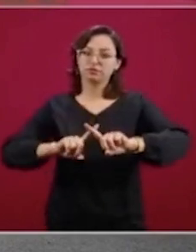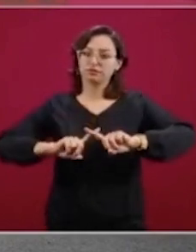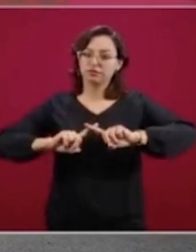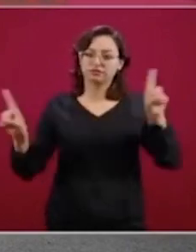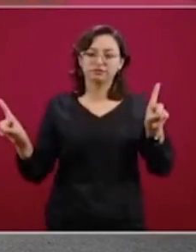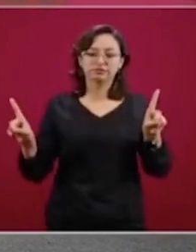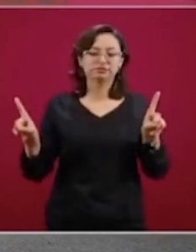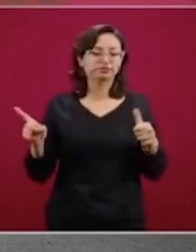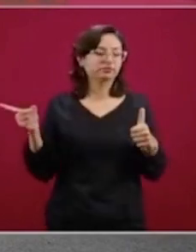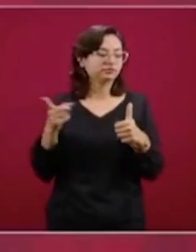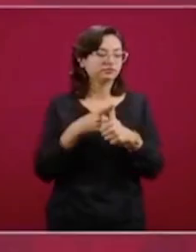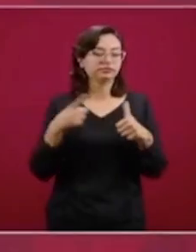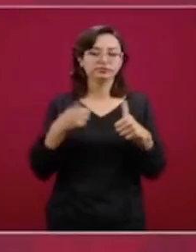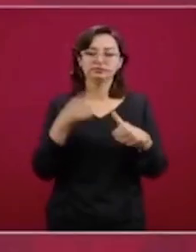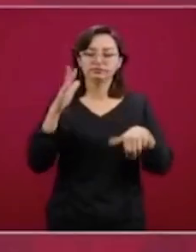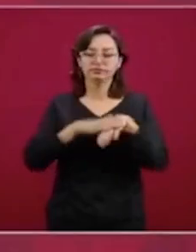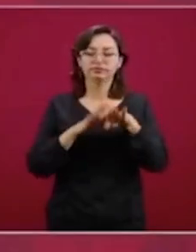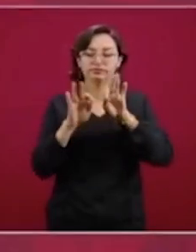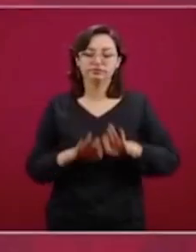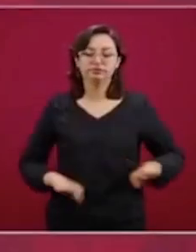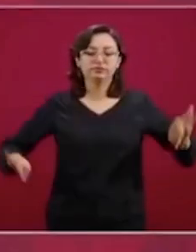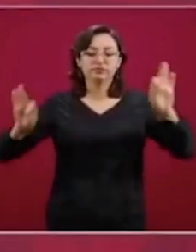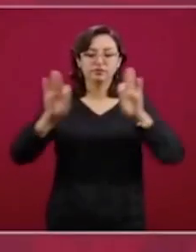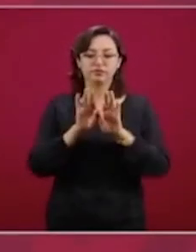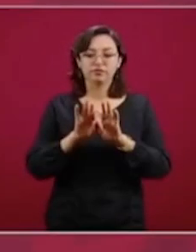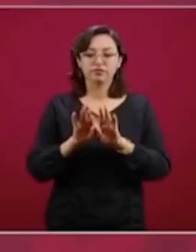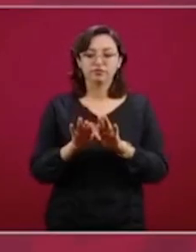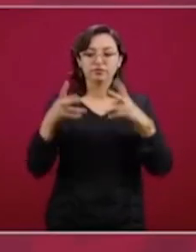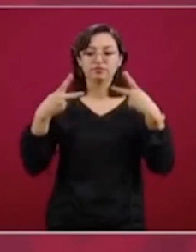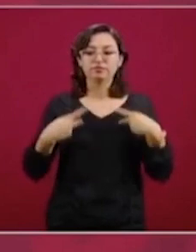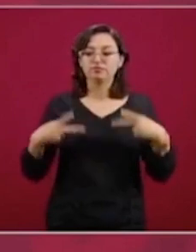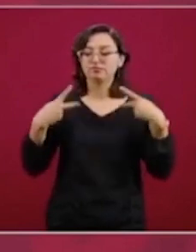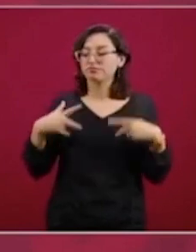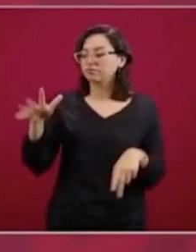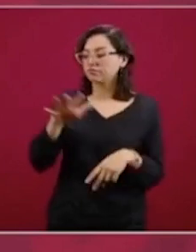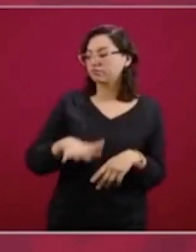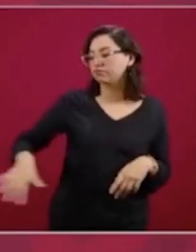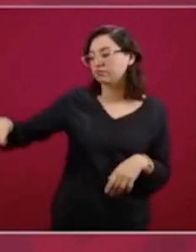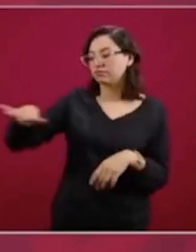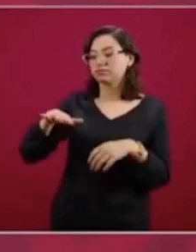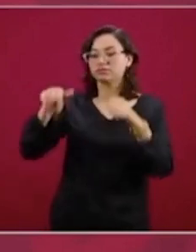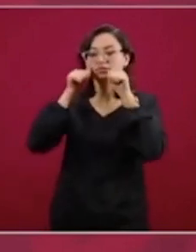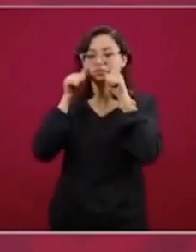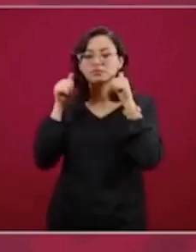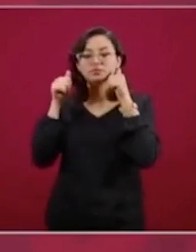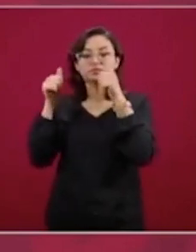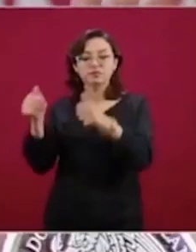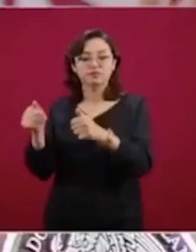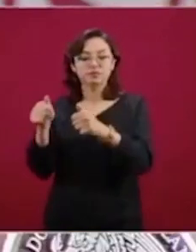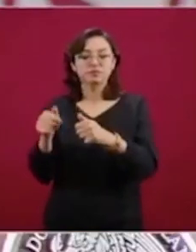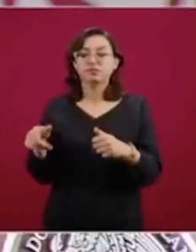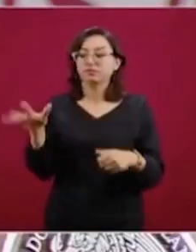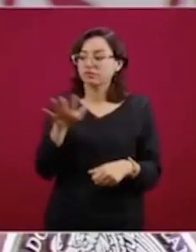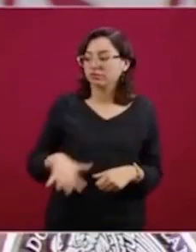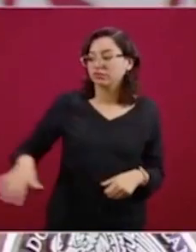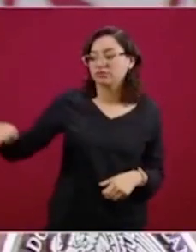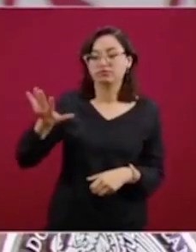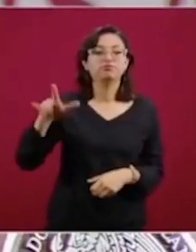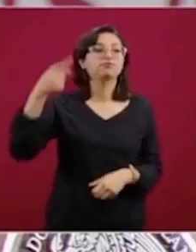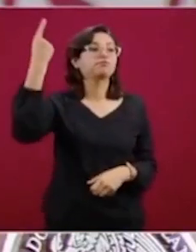Ahora lo más importante es atender a la gente. El pueblo manda.